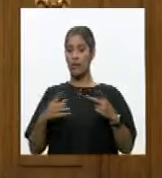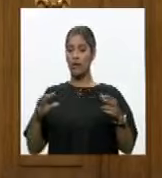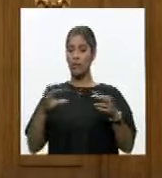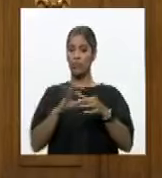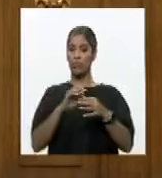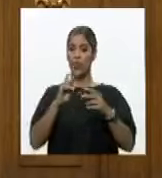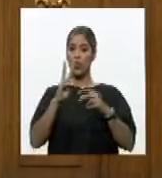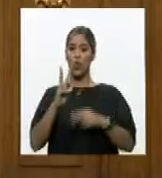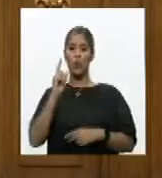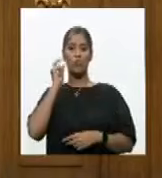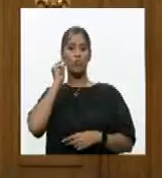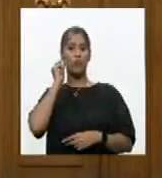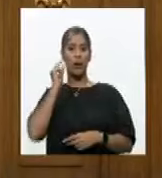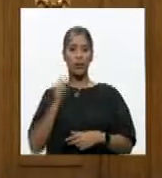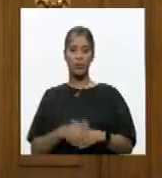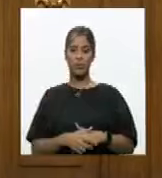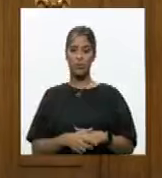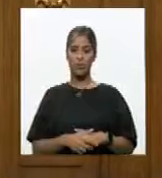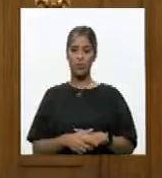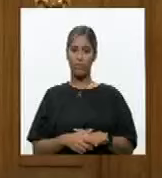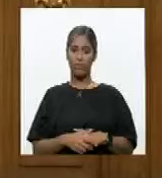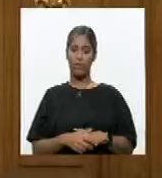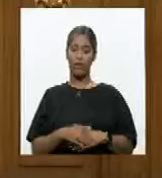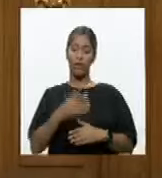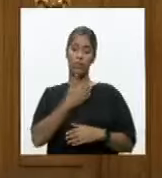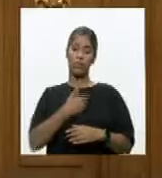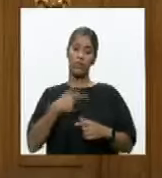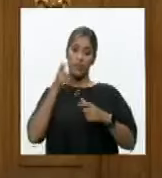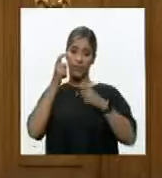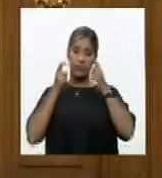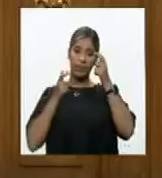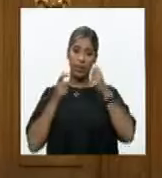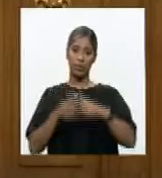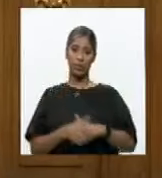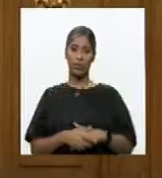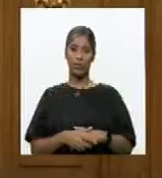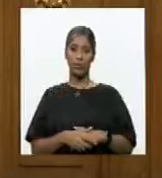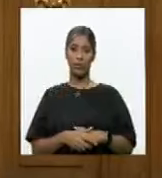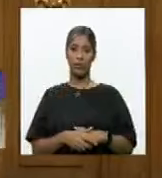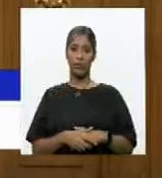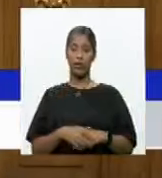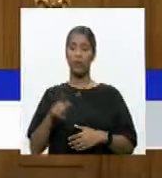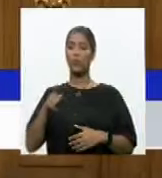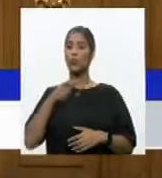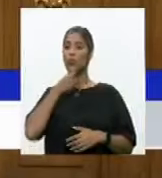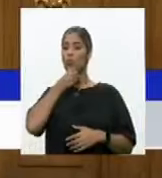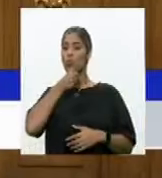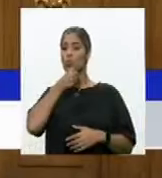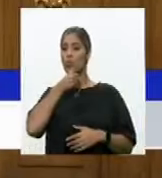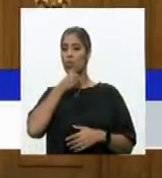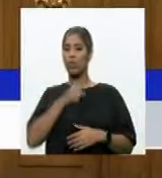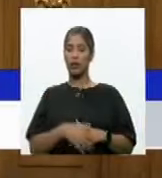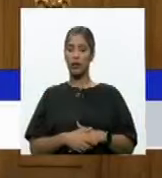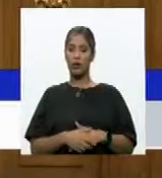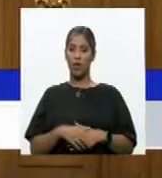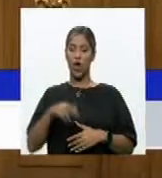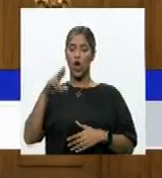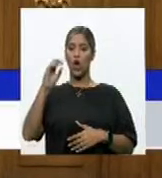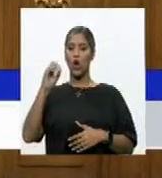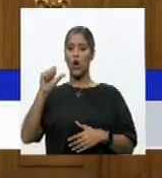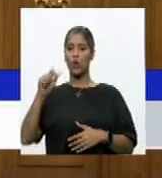signada por dos mujeres. Al comandante Chávez, su abuela,